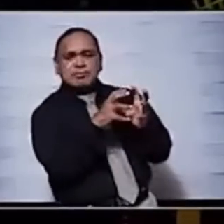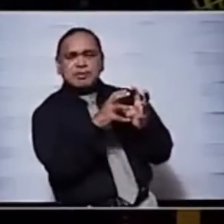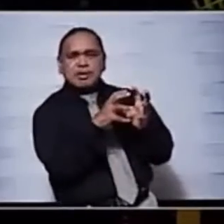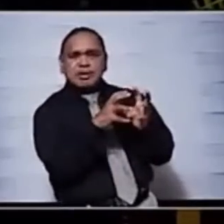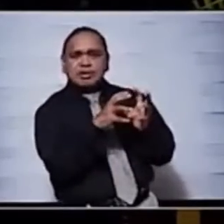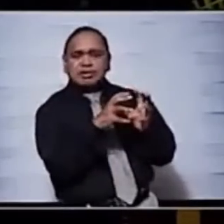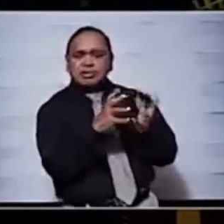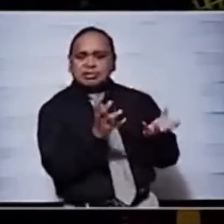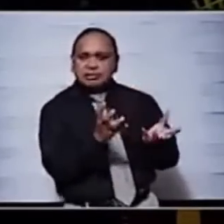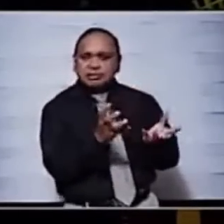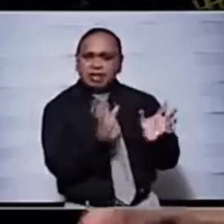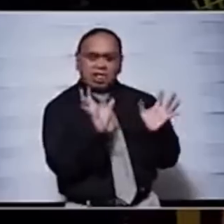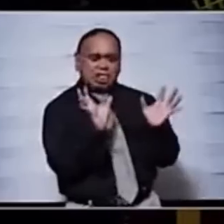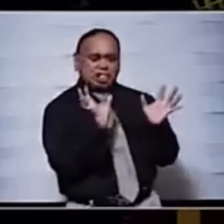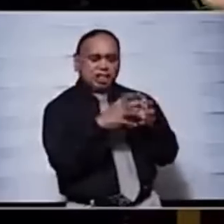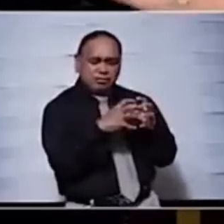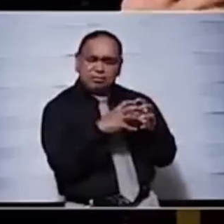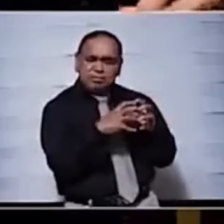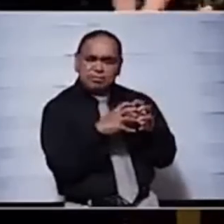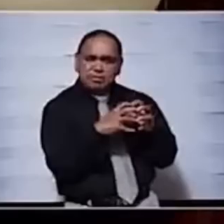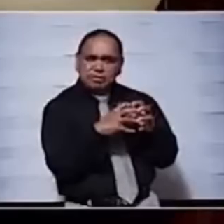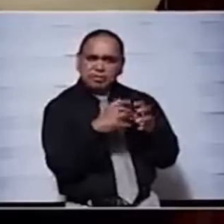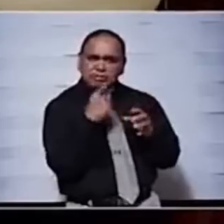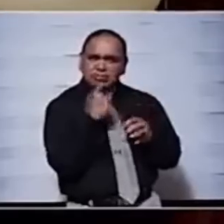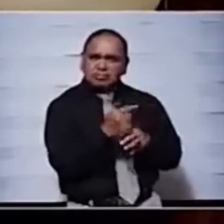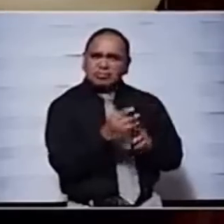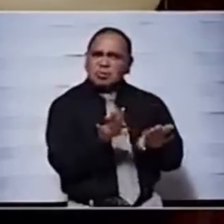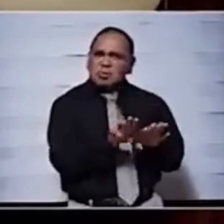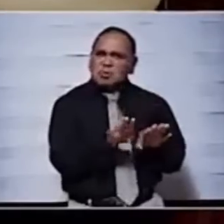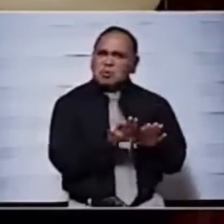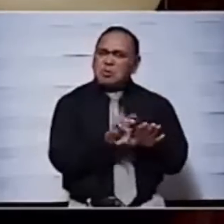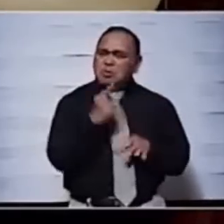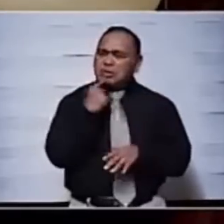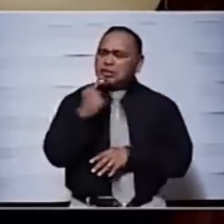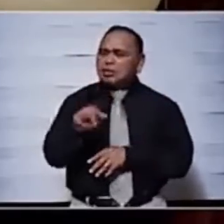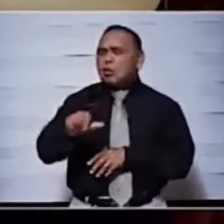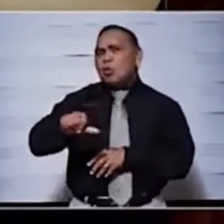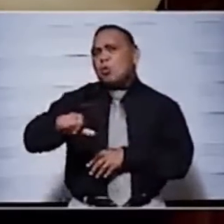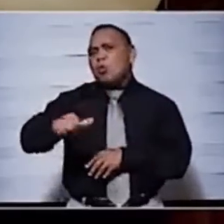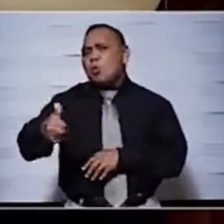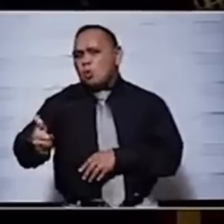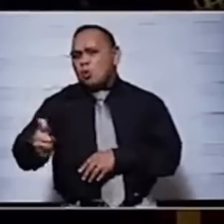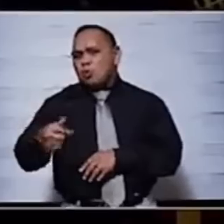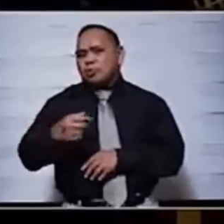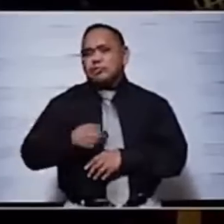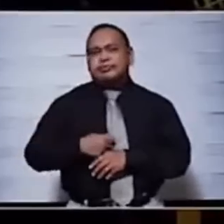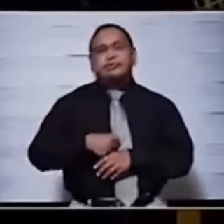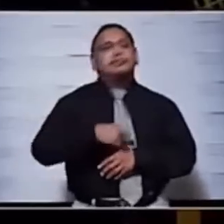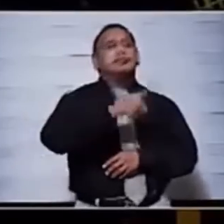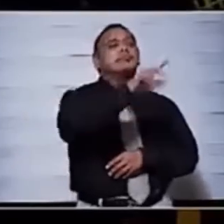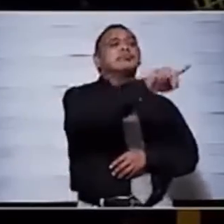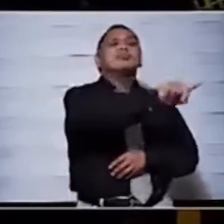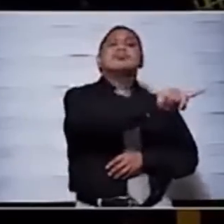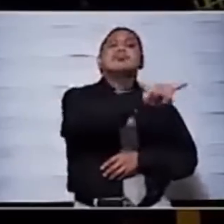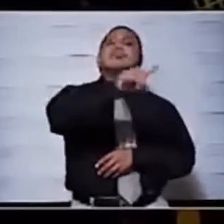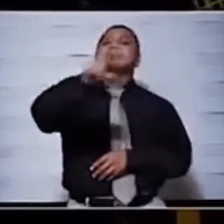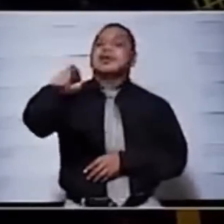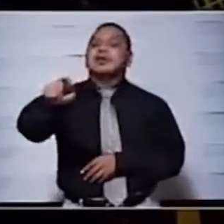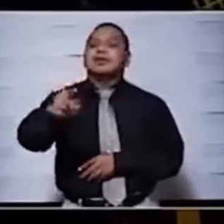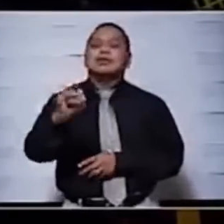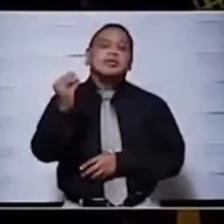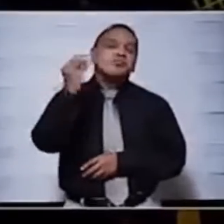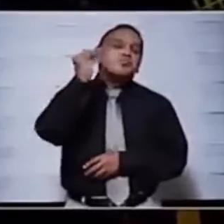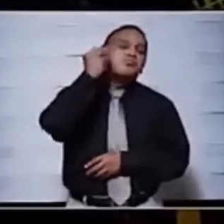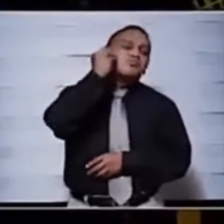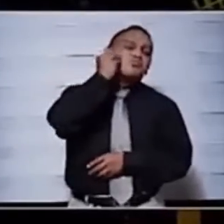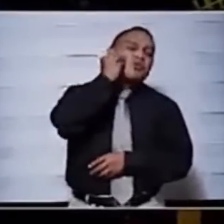Moreno Cárdenas es el presidente de la Comisión de Gobernación, así se protegió desde un principio, y por ese